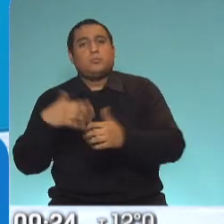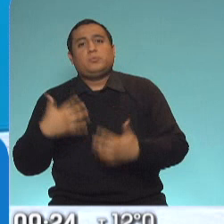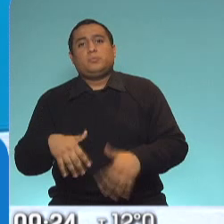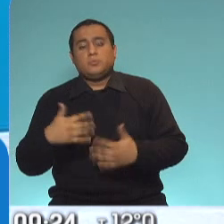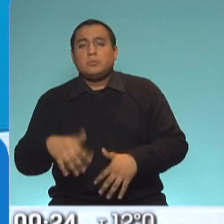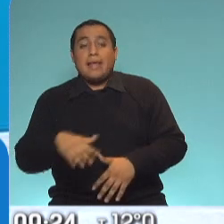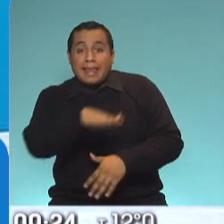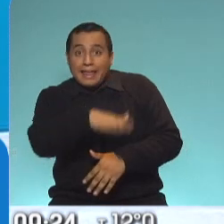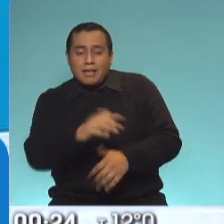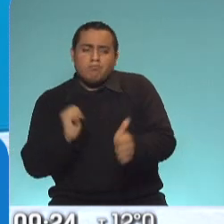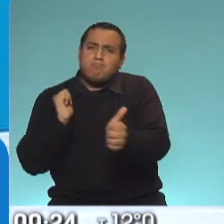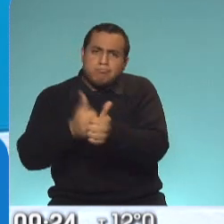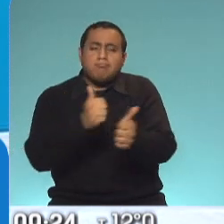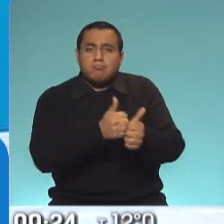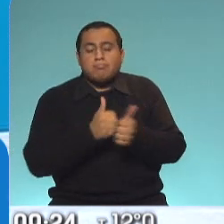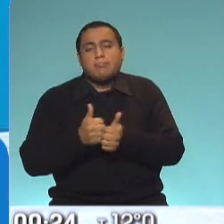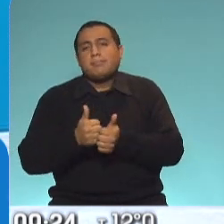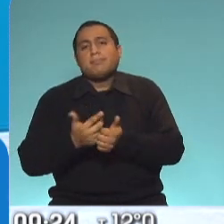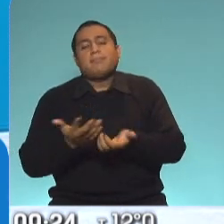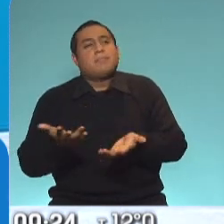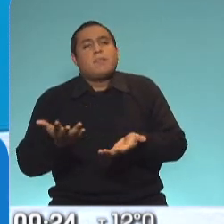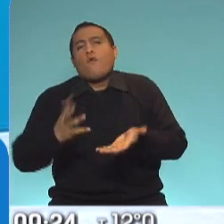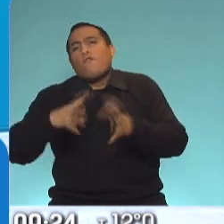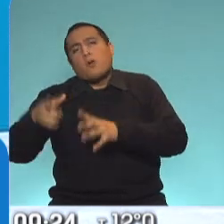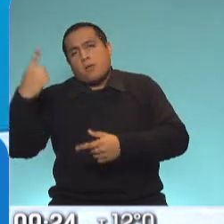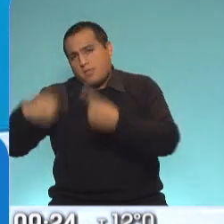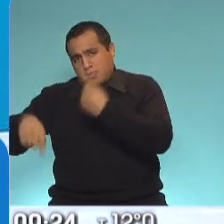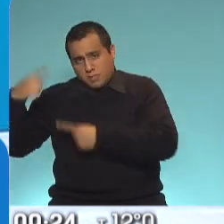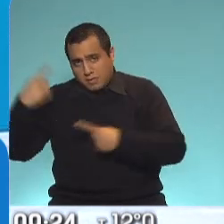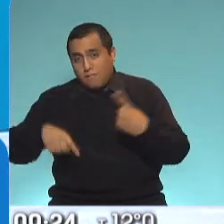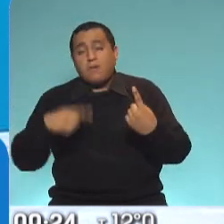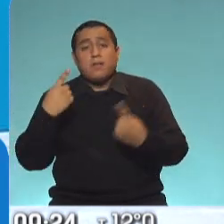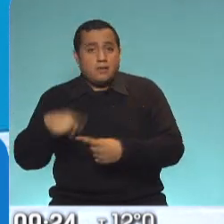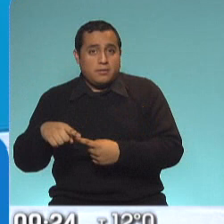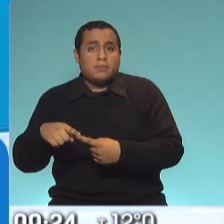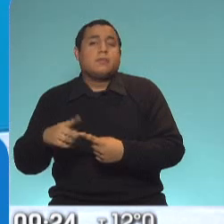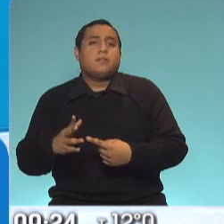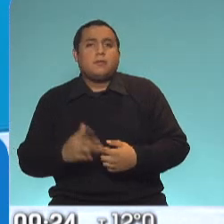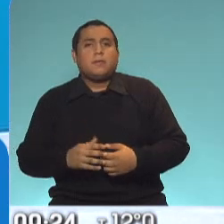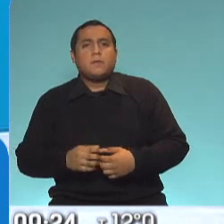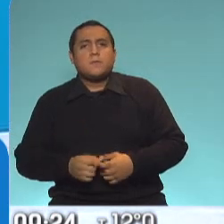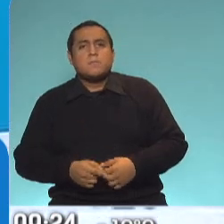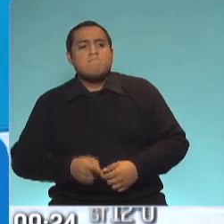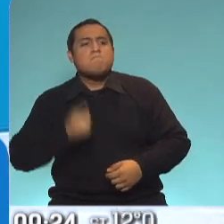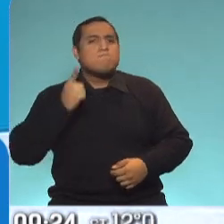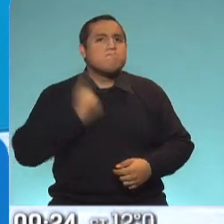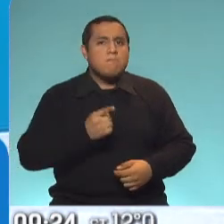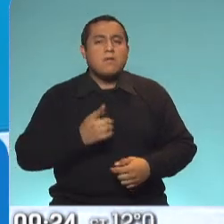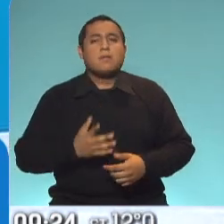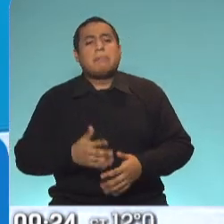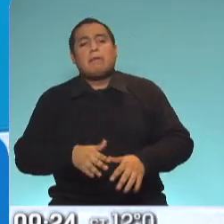en la infancia, estamos hablando en distintas formas de imponer a